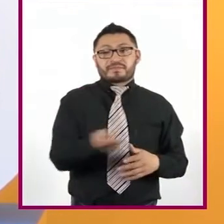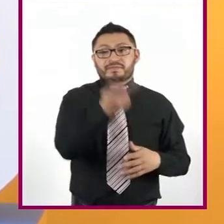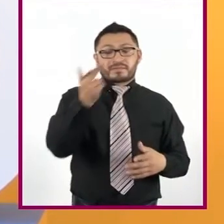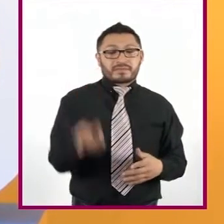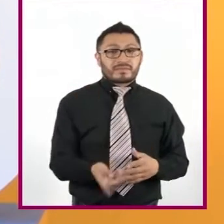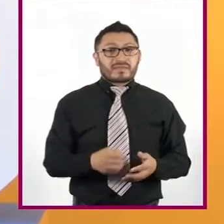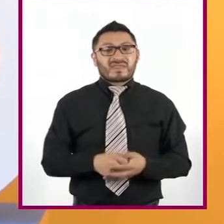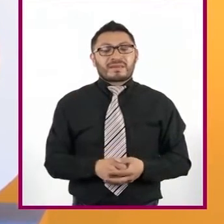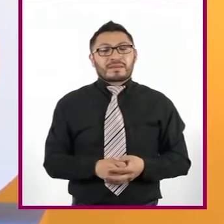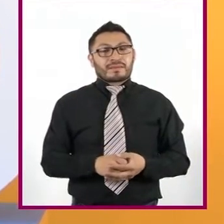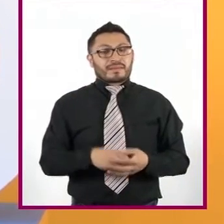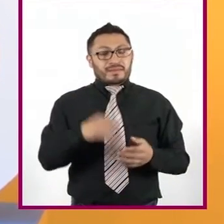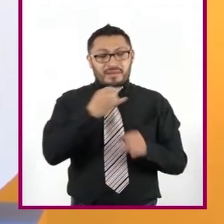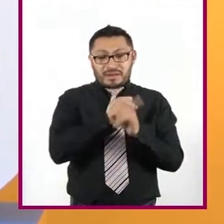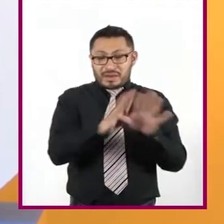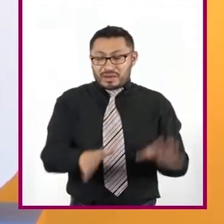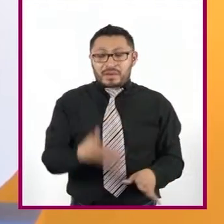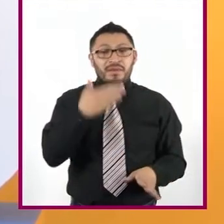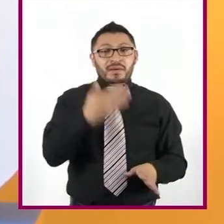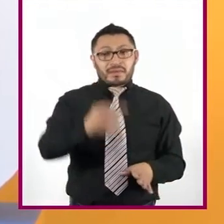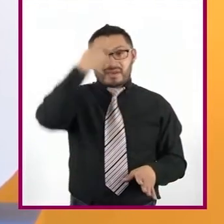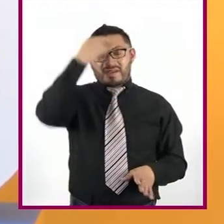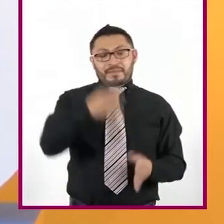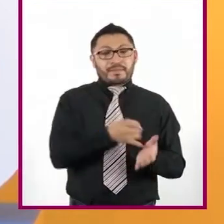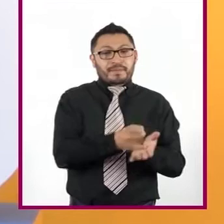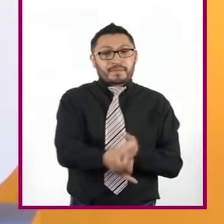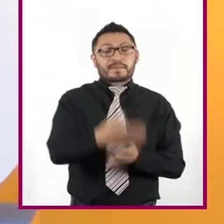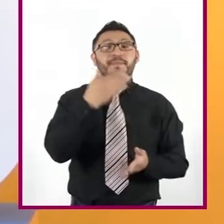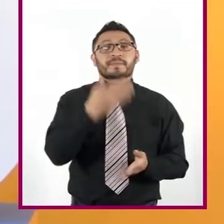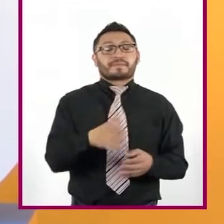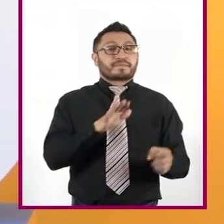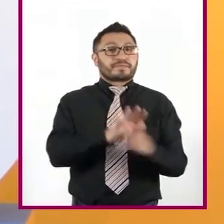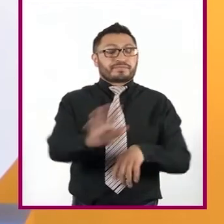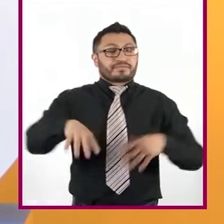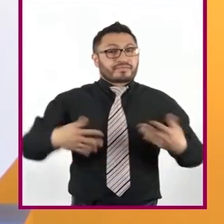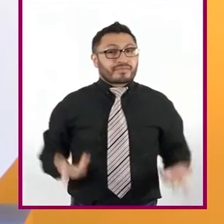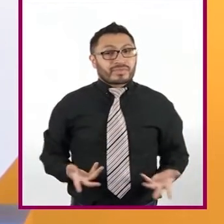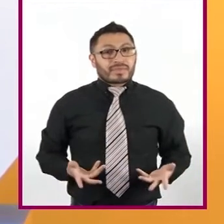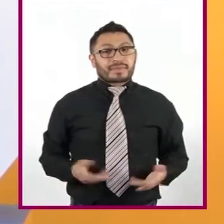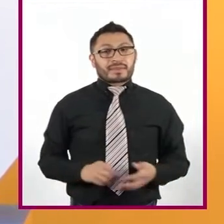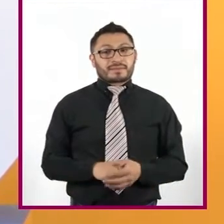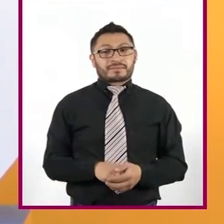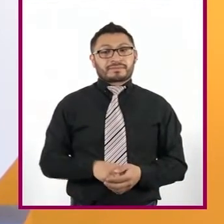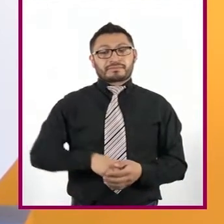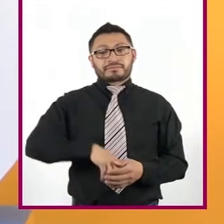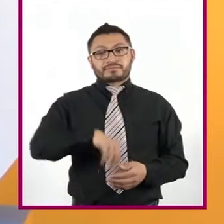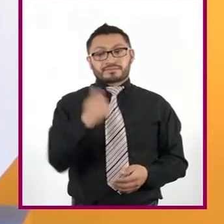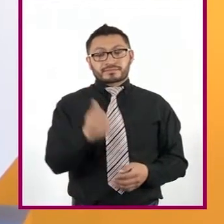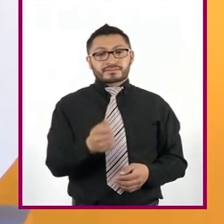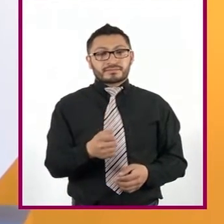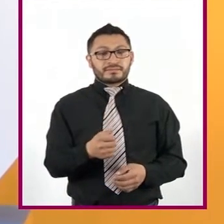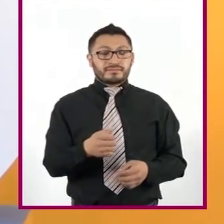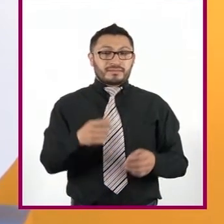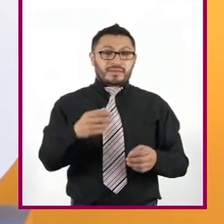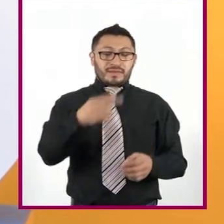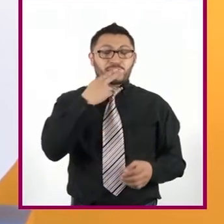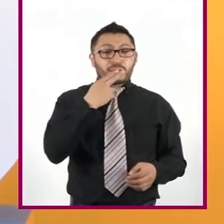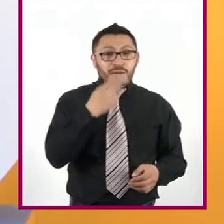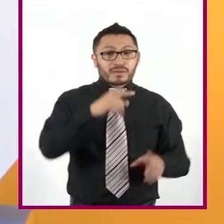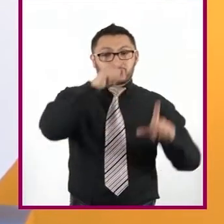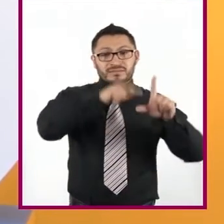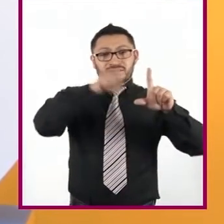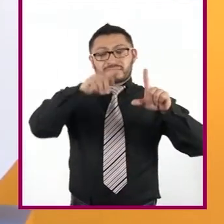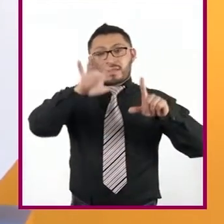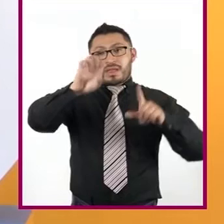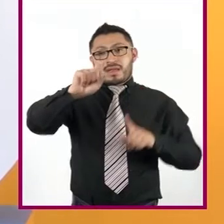la información necesaria para la toma de decisiones, lo cual es otra de las utilidades de la estadística.